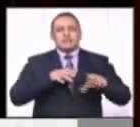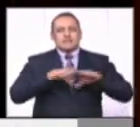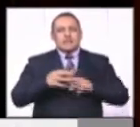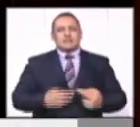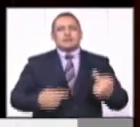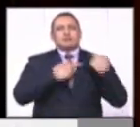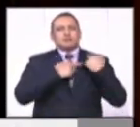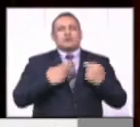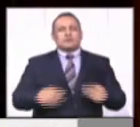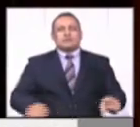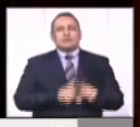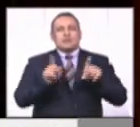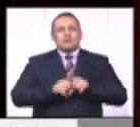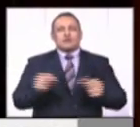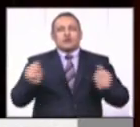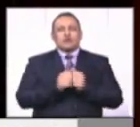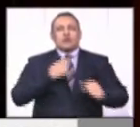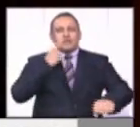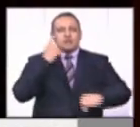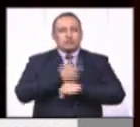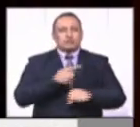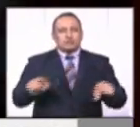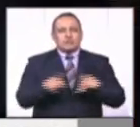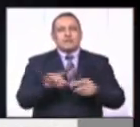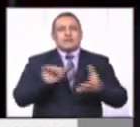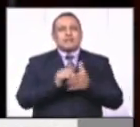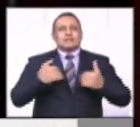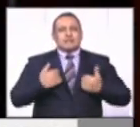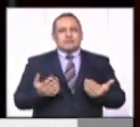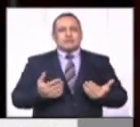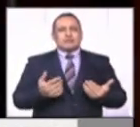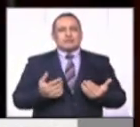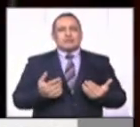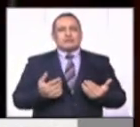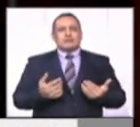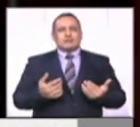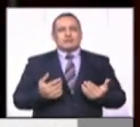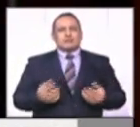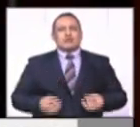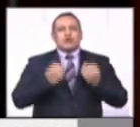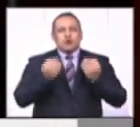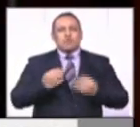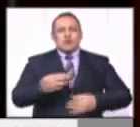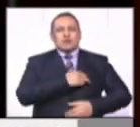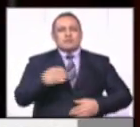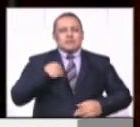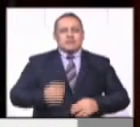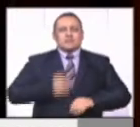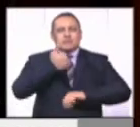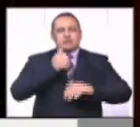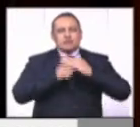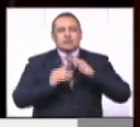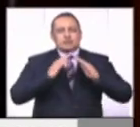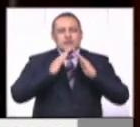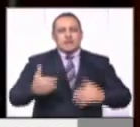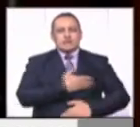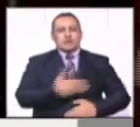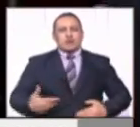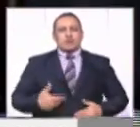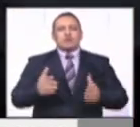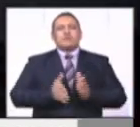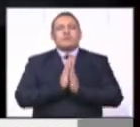responsable de los delitos o faltas que comete el presidente el Premier en Palacio de Gobierno